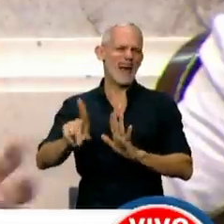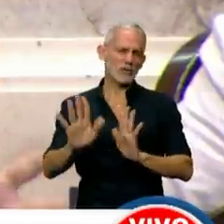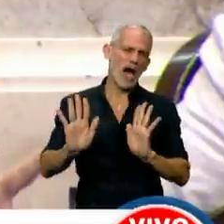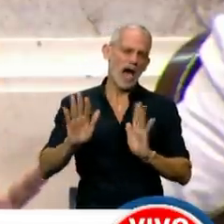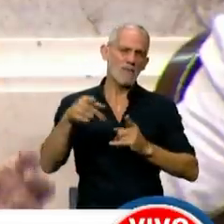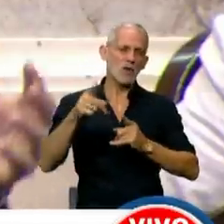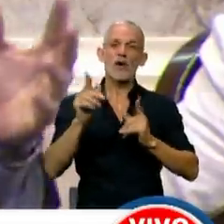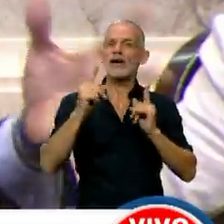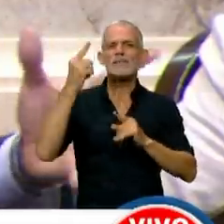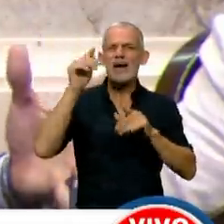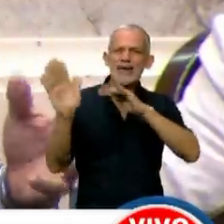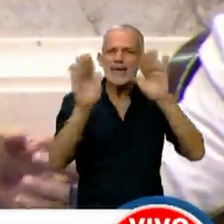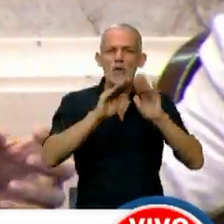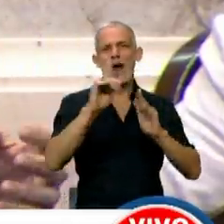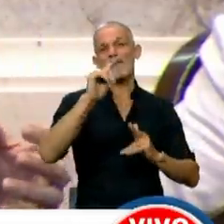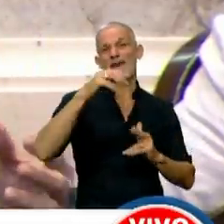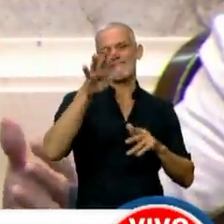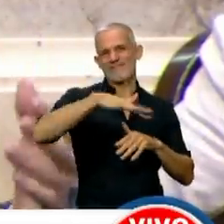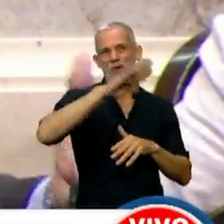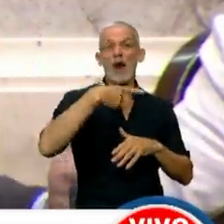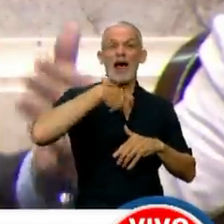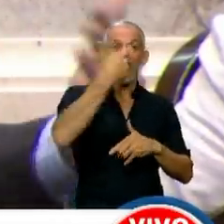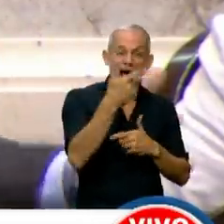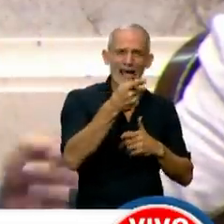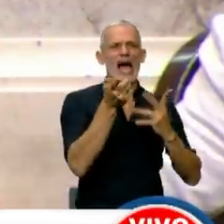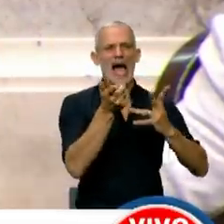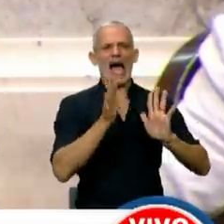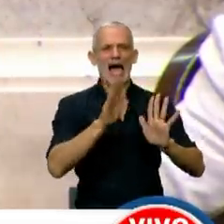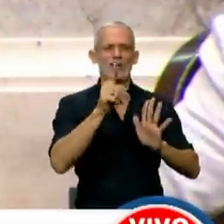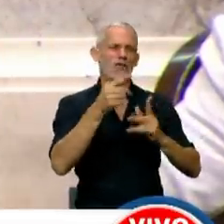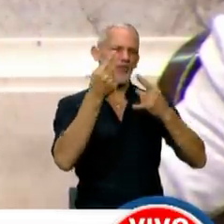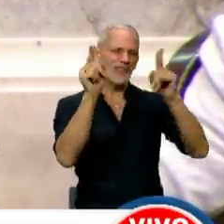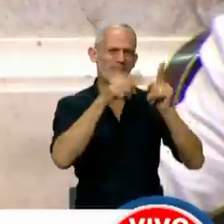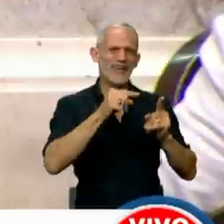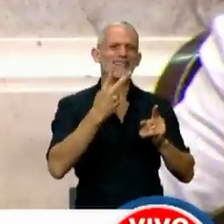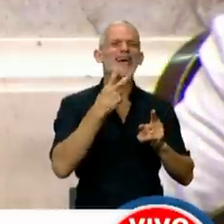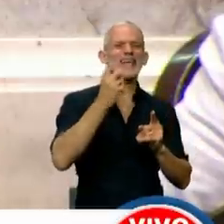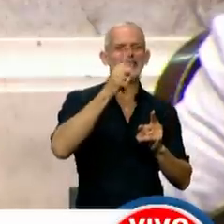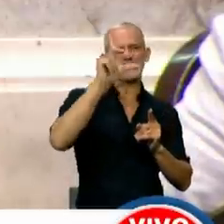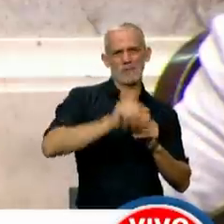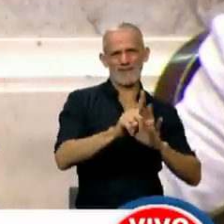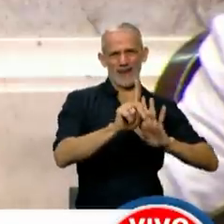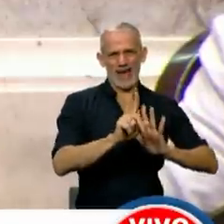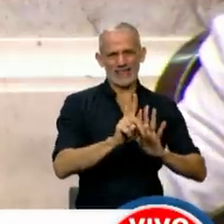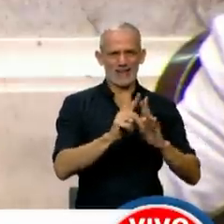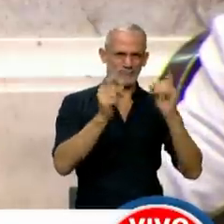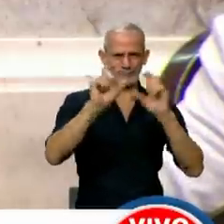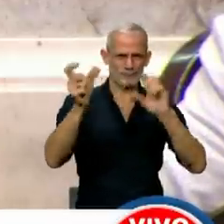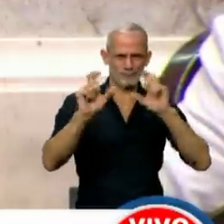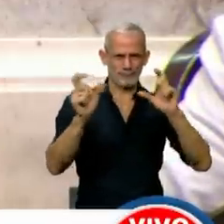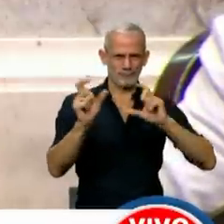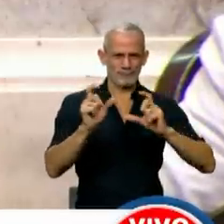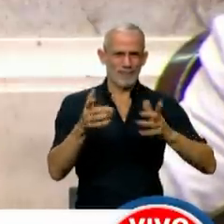concepto para zona caliente y que se pueda podamos tener una tarifa diferenciada